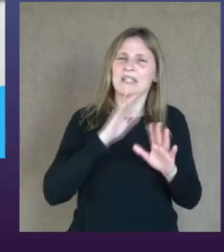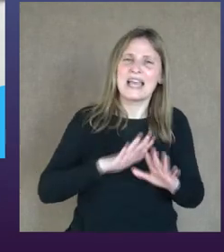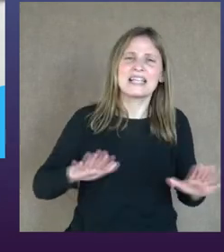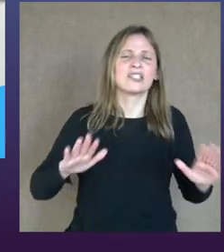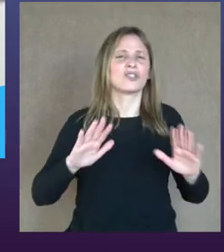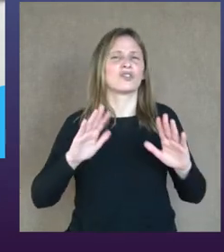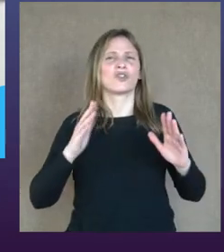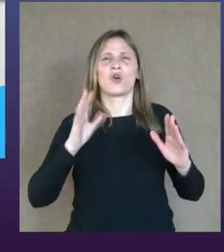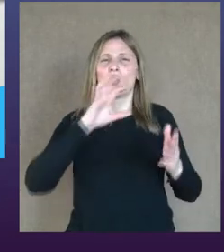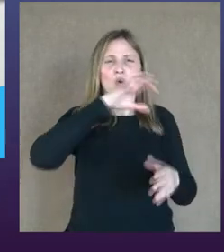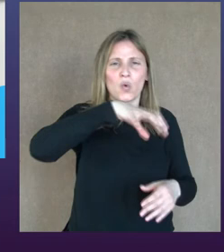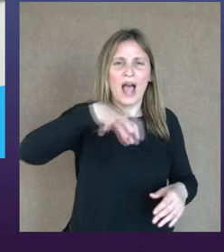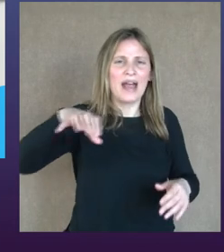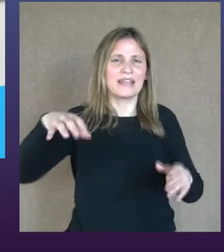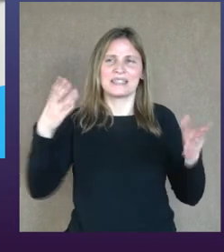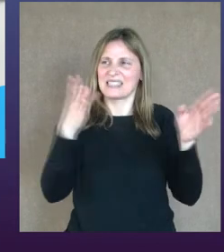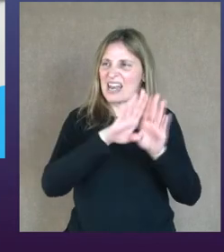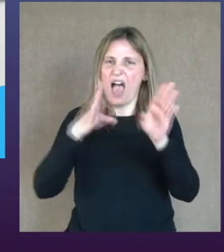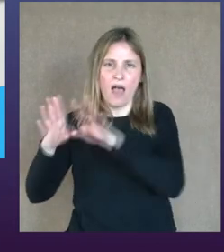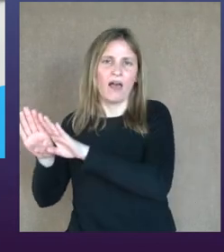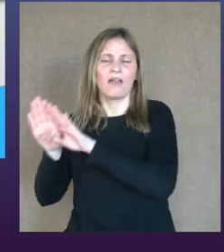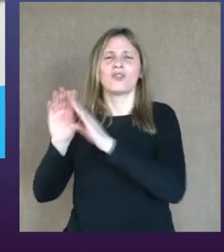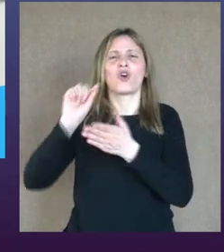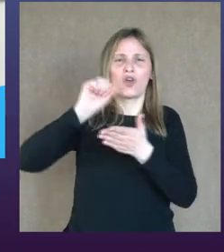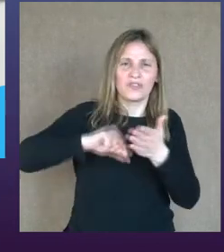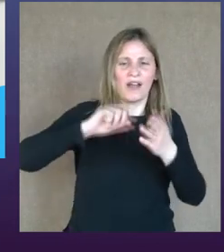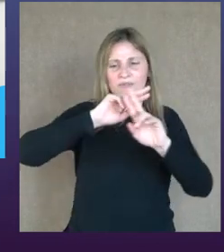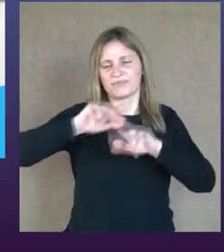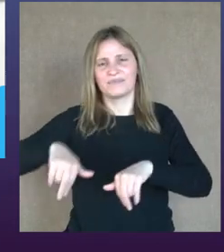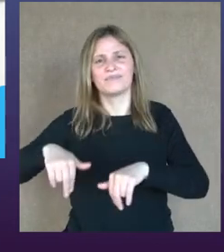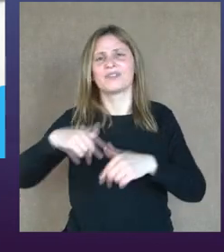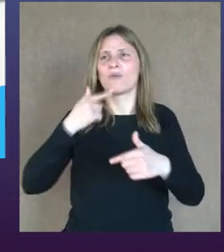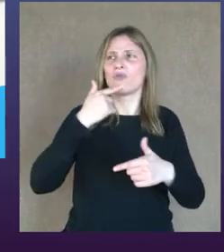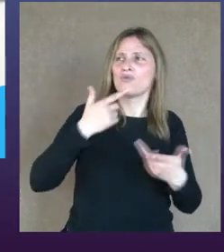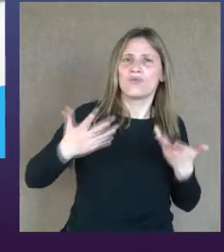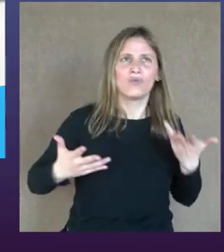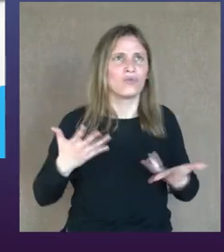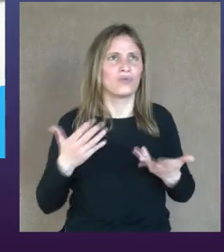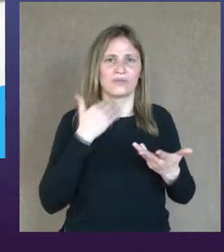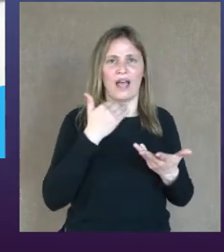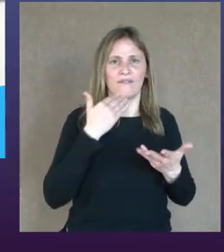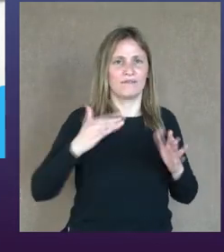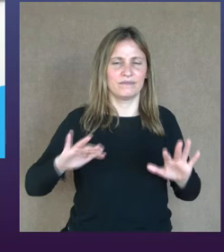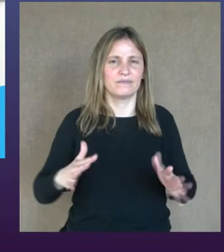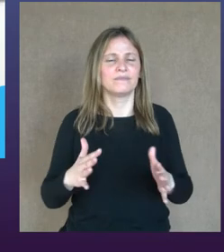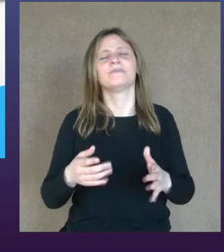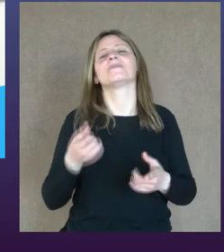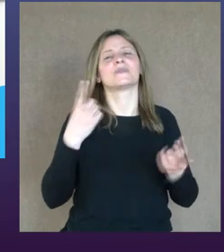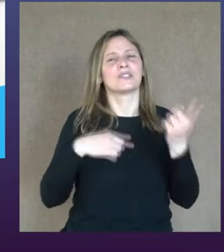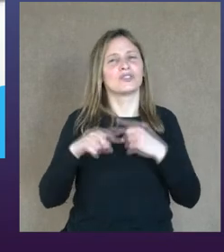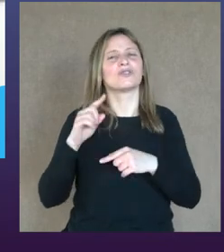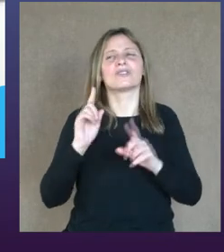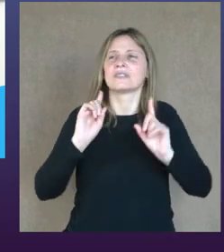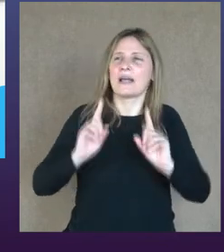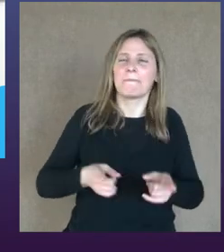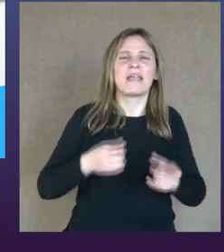casas cerradas, con los contratos caídos, con la incertidumbre absoluta, y entonces un contacto también